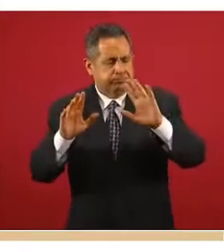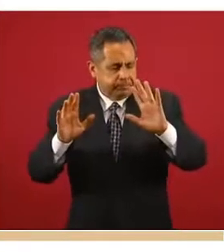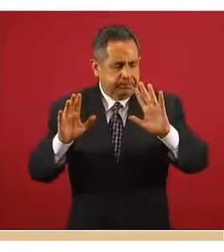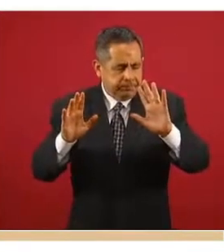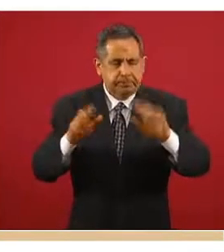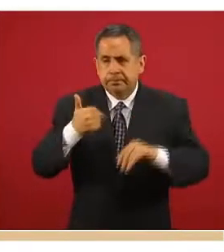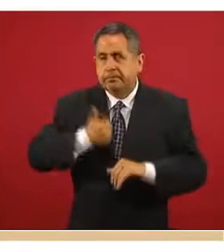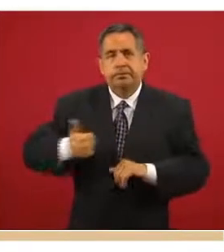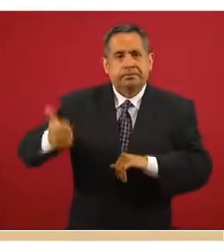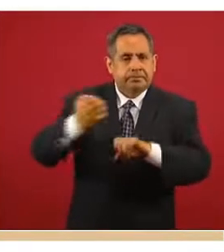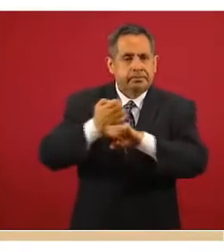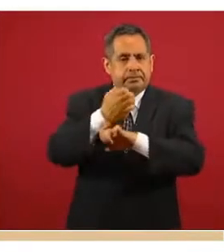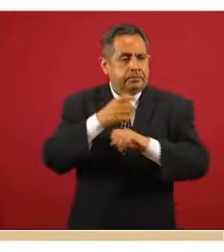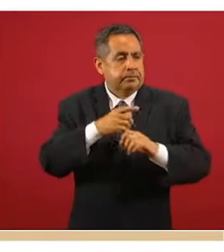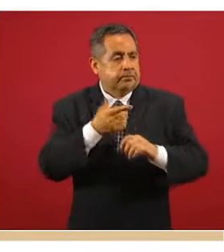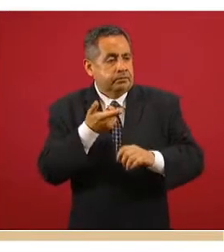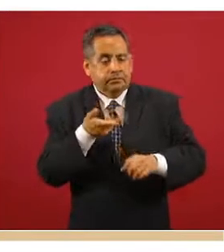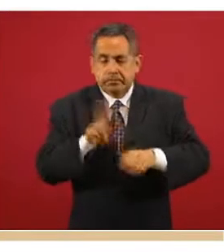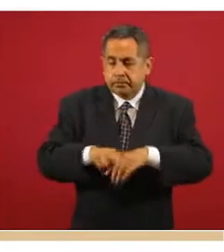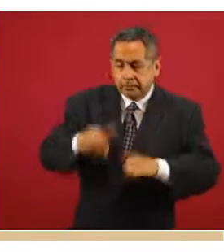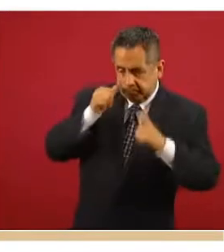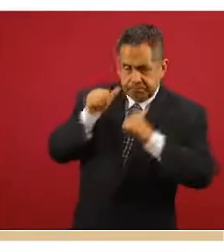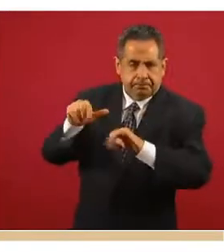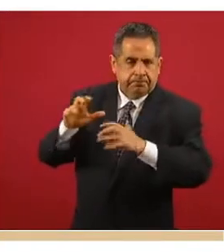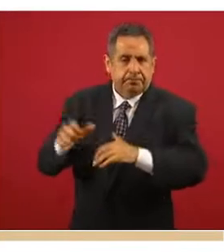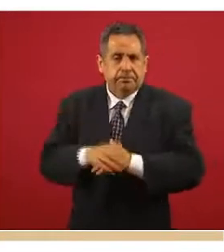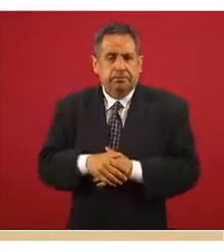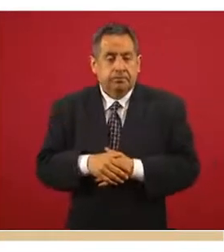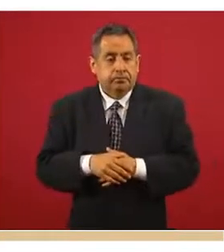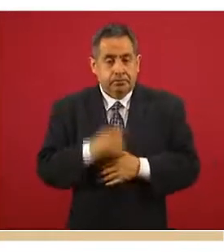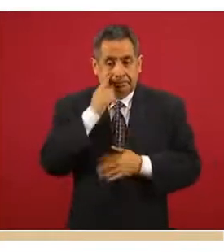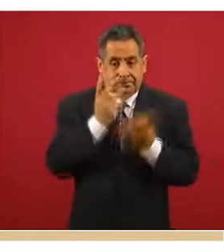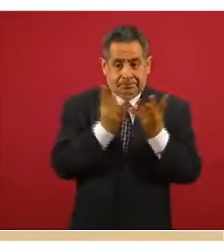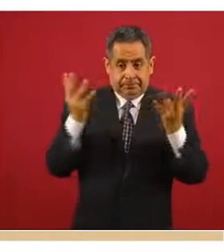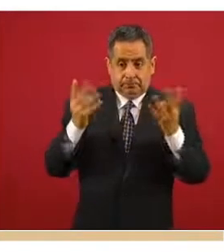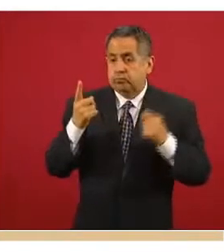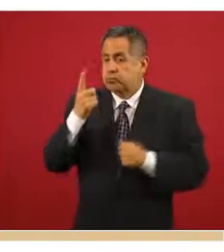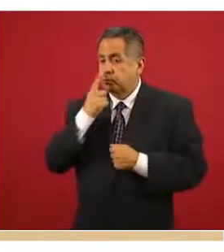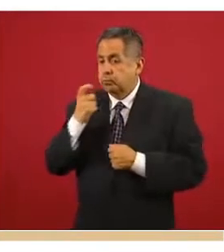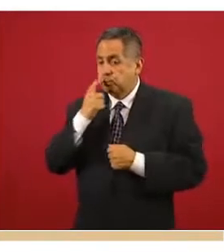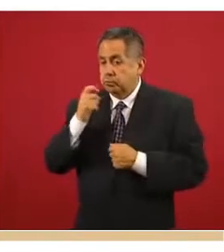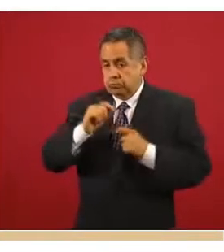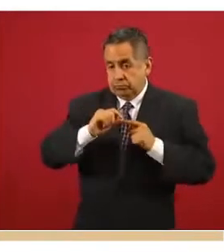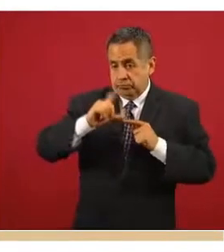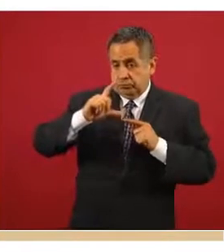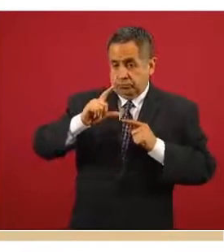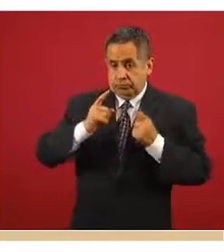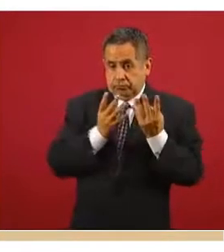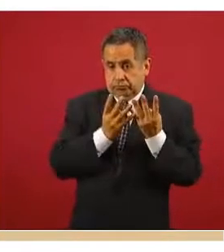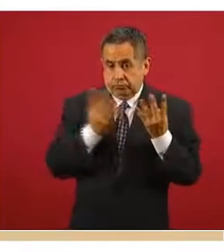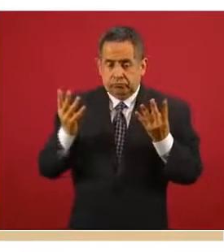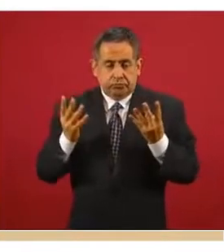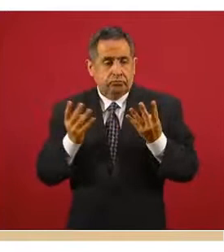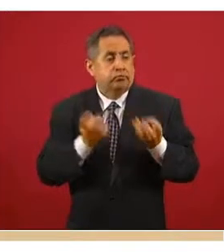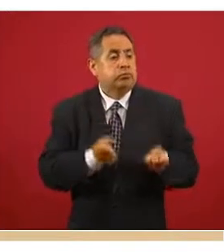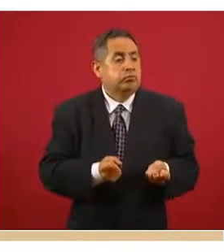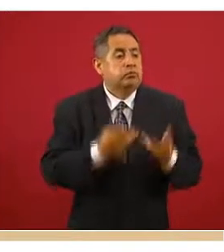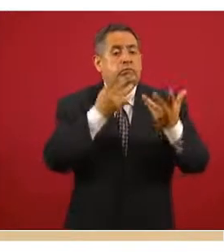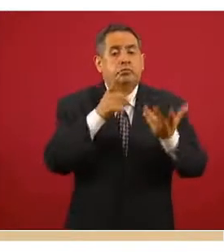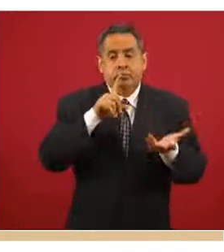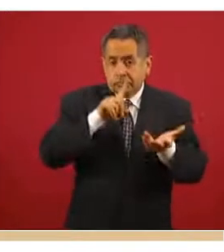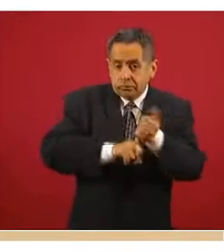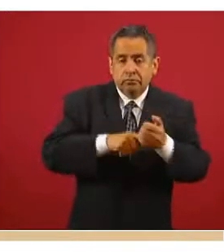han dispuesto para la atención de COVID. La zona roja en esta gráfica es la proporción de camas que